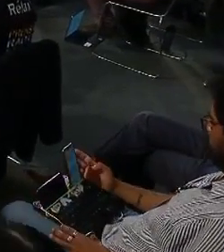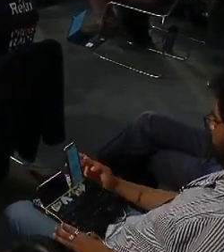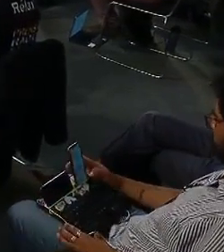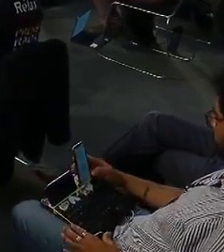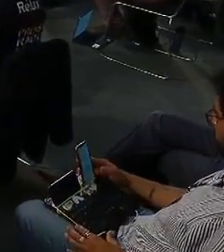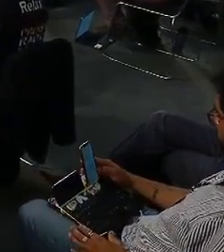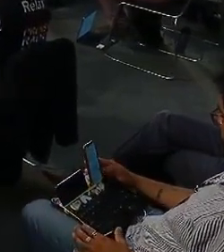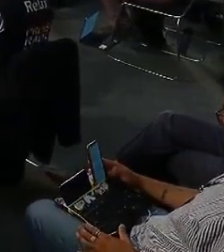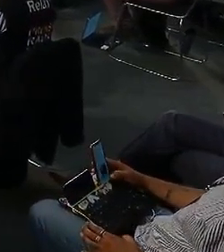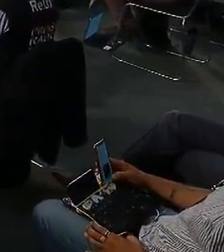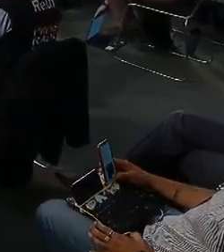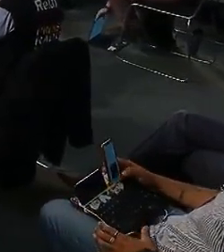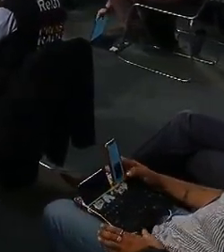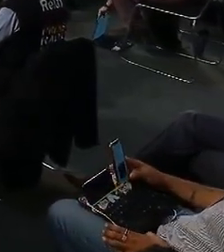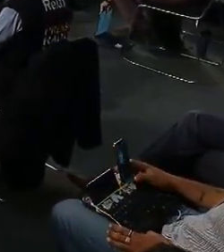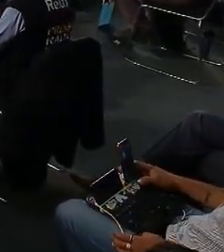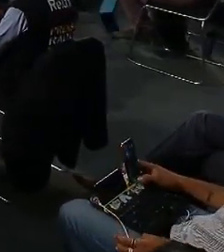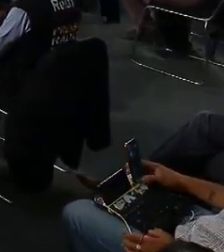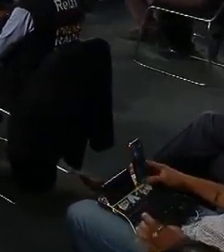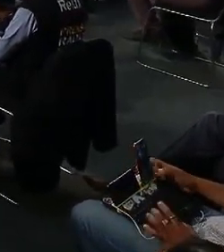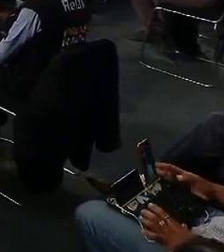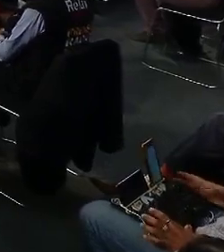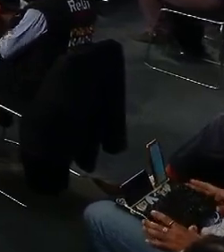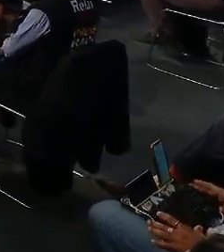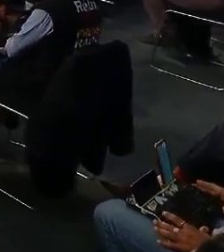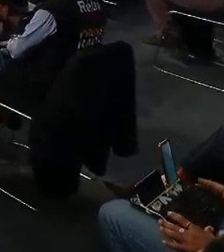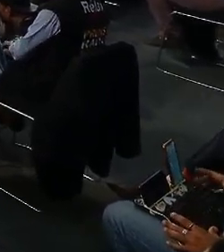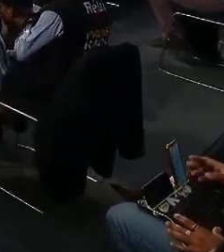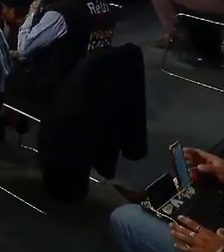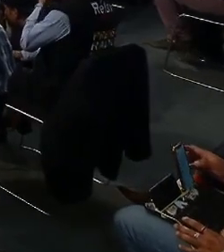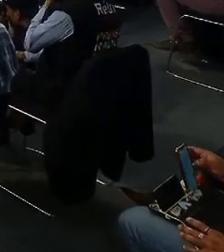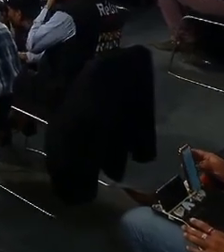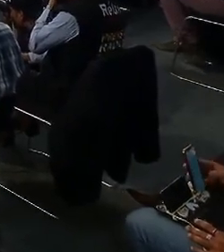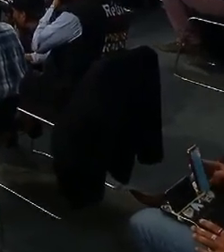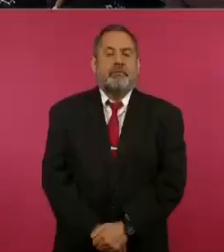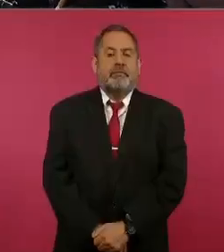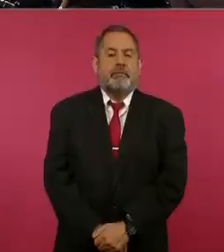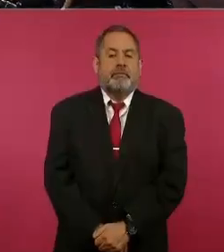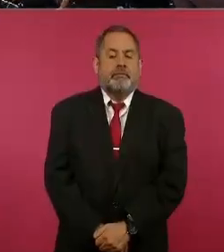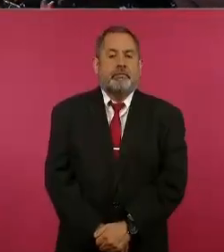En un plan de amistad sincera.